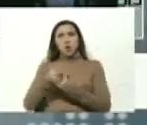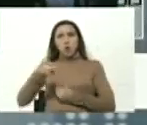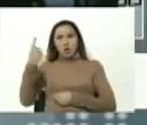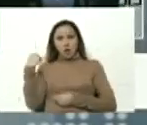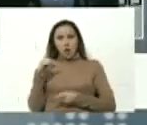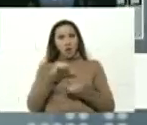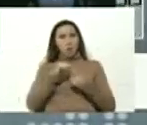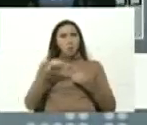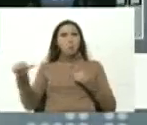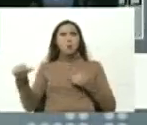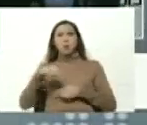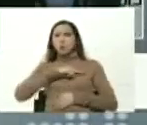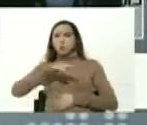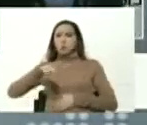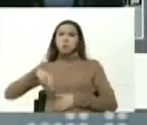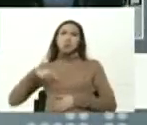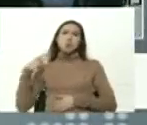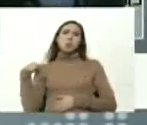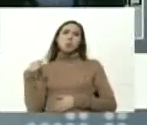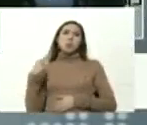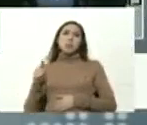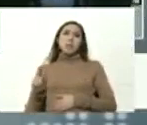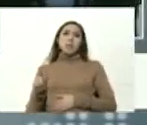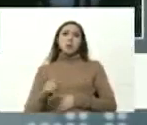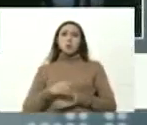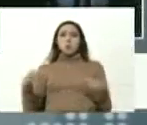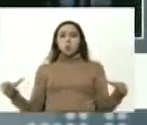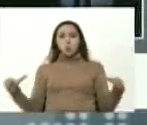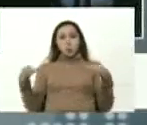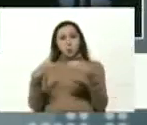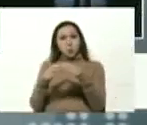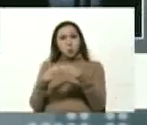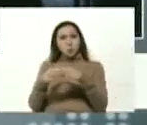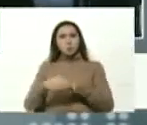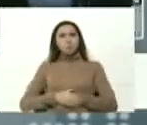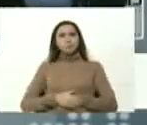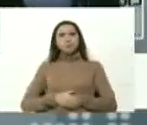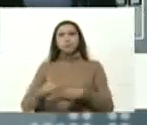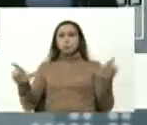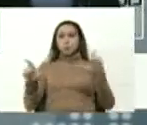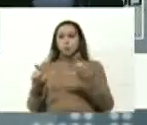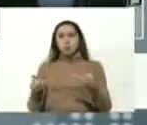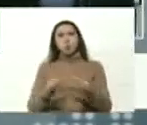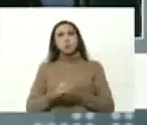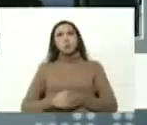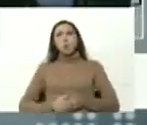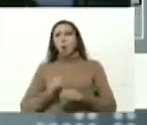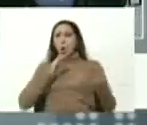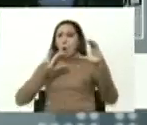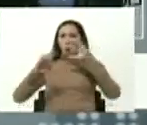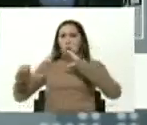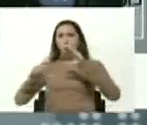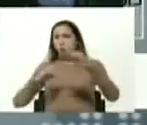pasada hemos tenido una reunión con los medios de comunicación